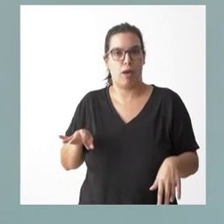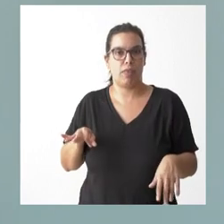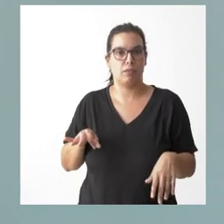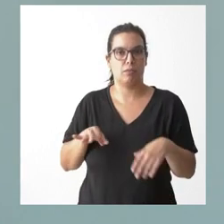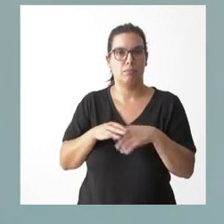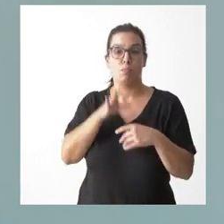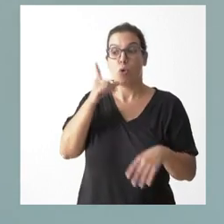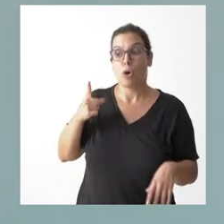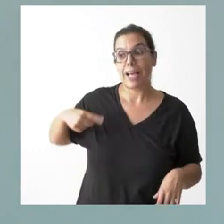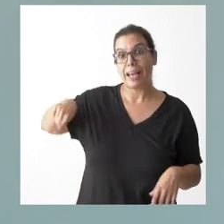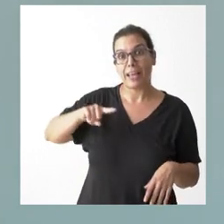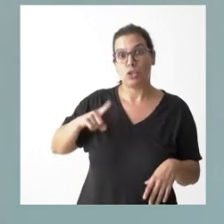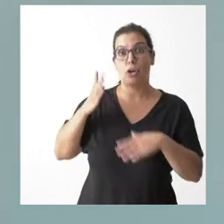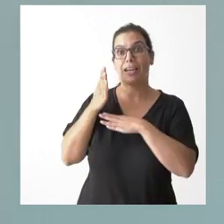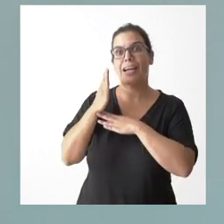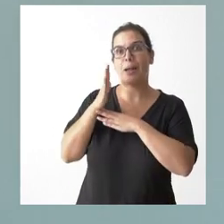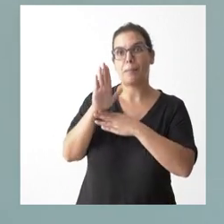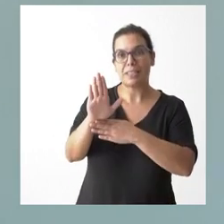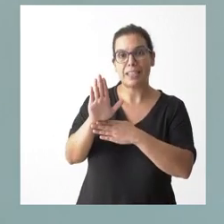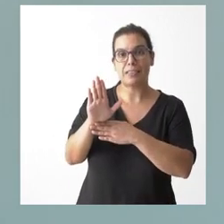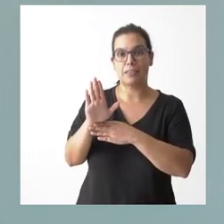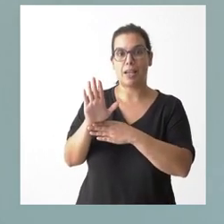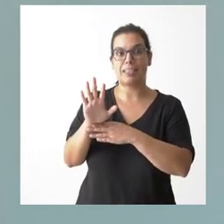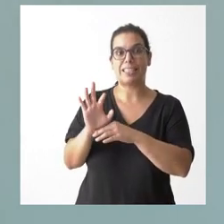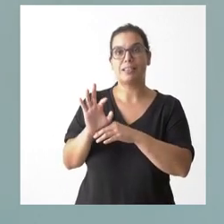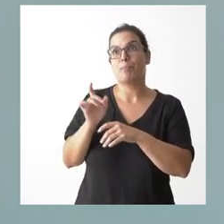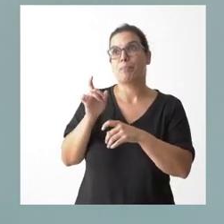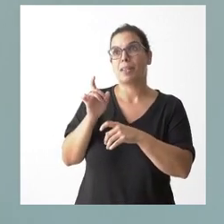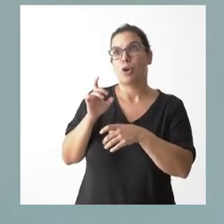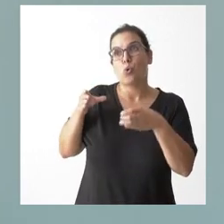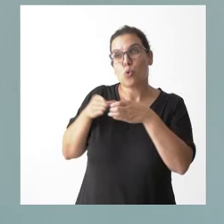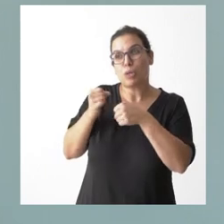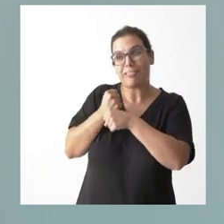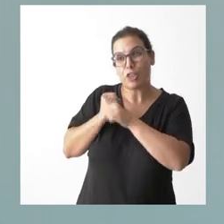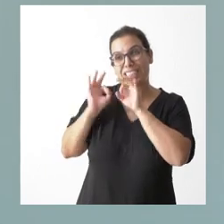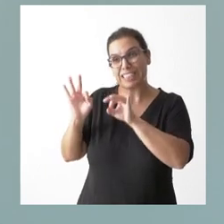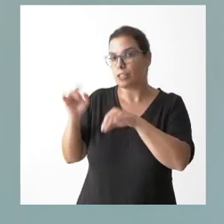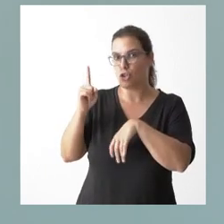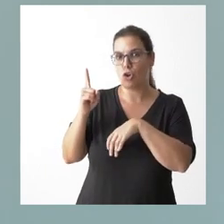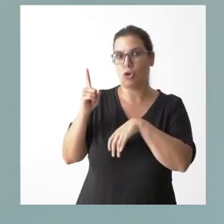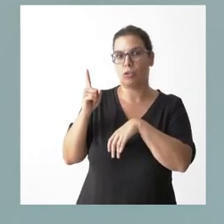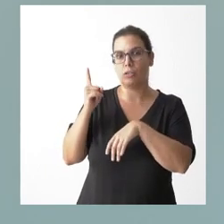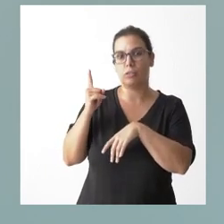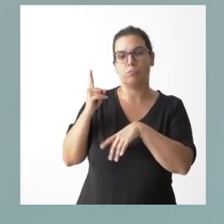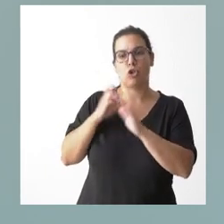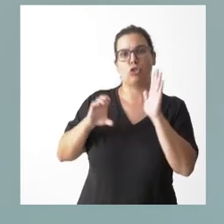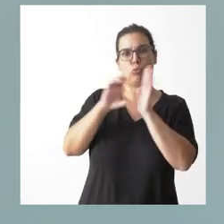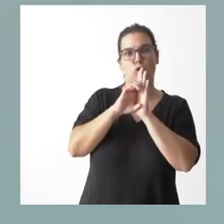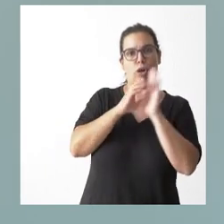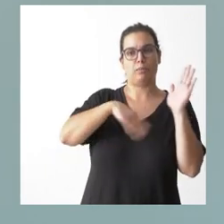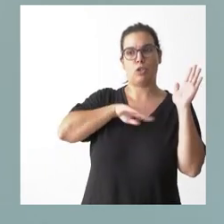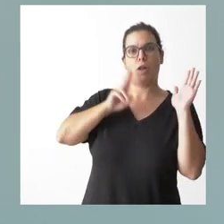son representantes no concretos de unos trabajadores, sino que tienen una posición que le reconoce la Constitución española